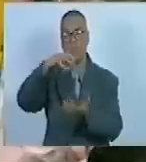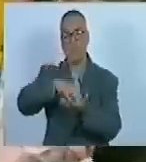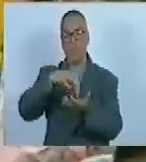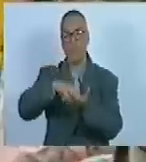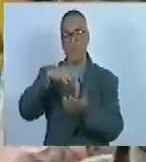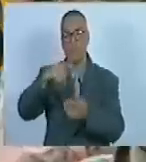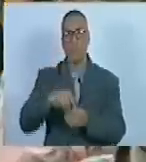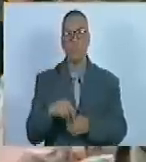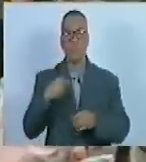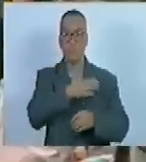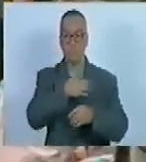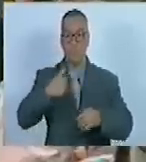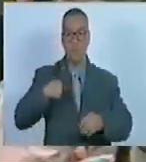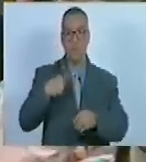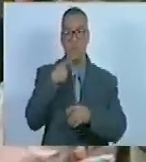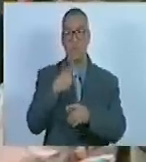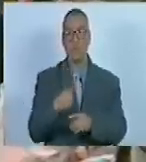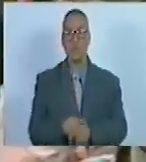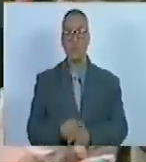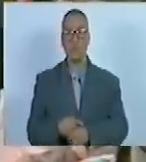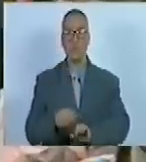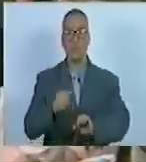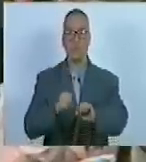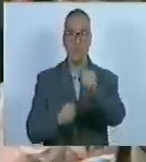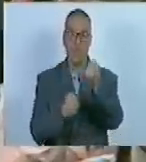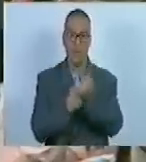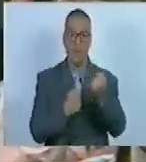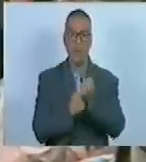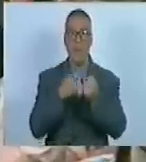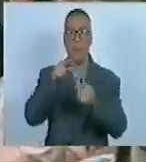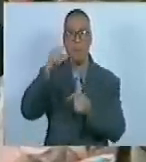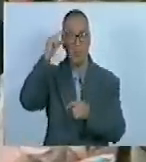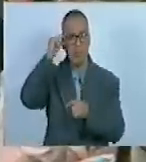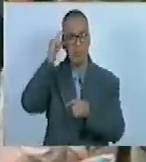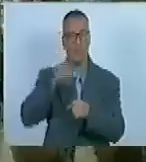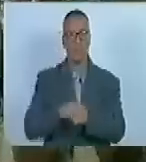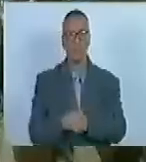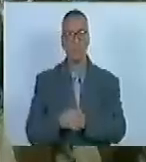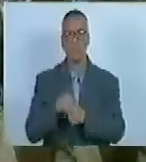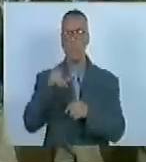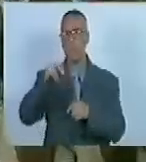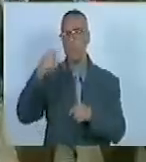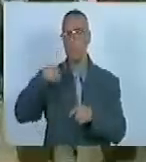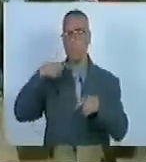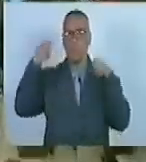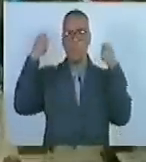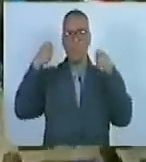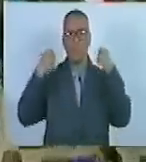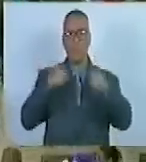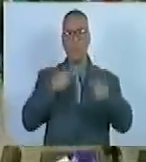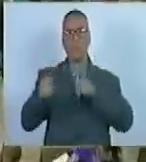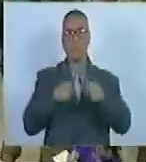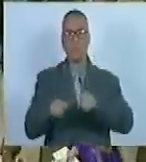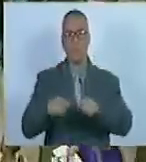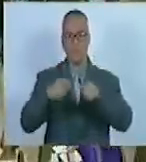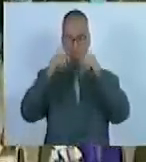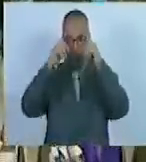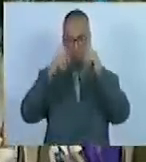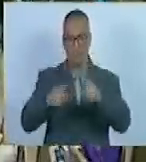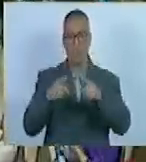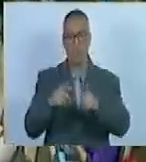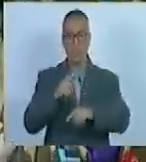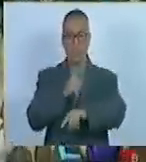queremos darle un contundente respaldo a este día, que no solo lo celebramos, sino que en acción concreta,